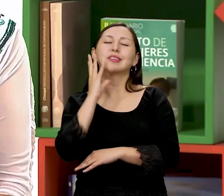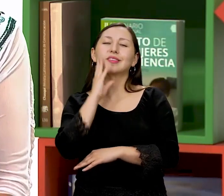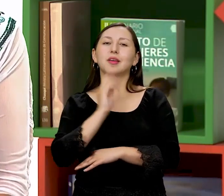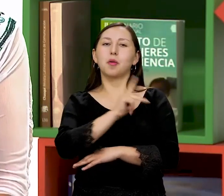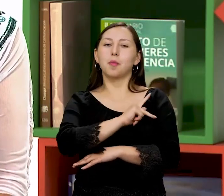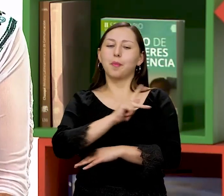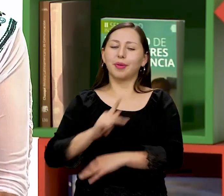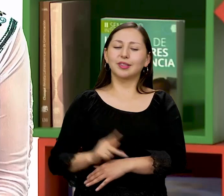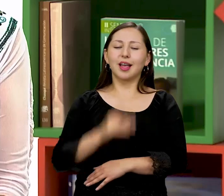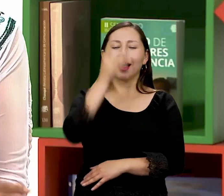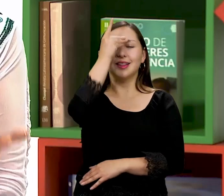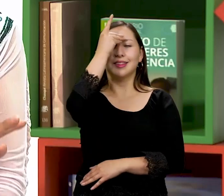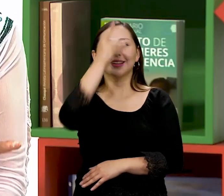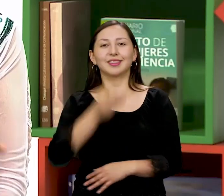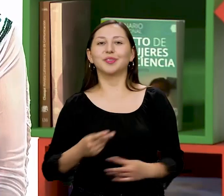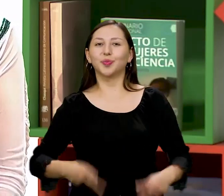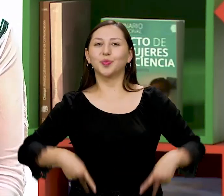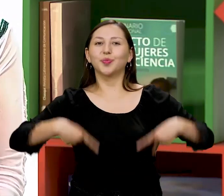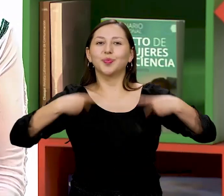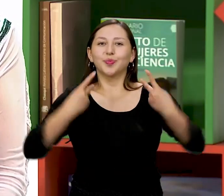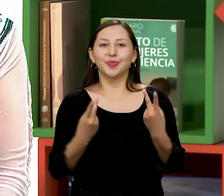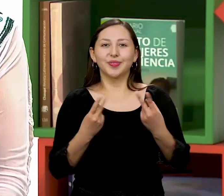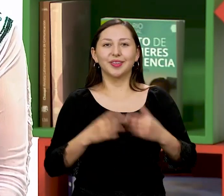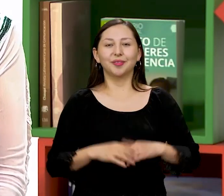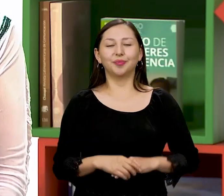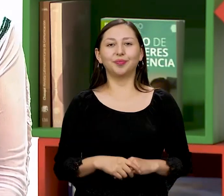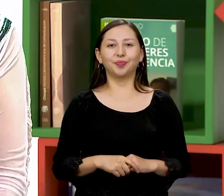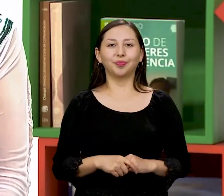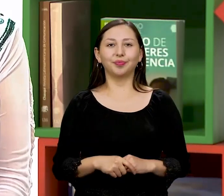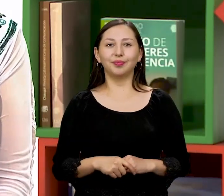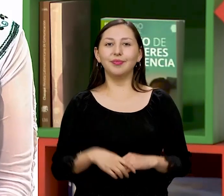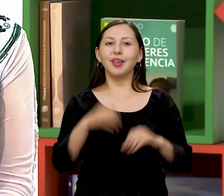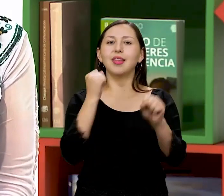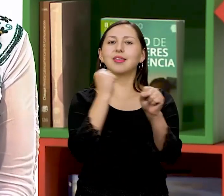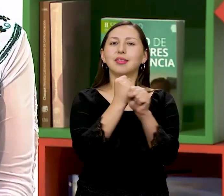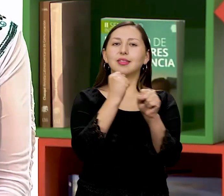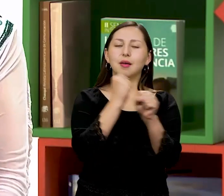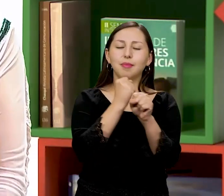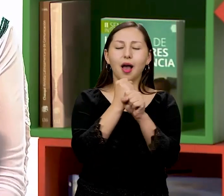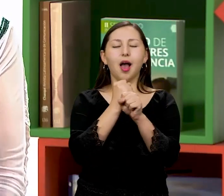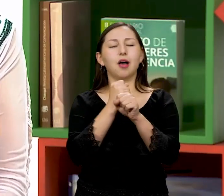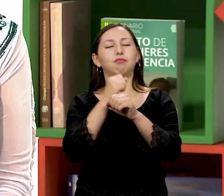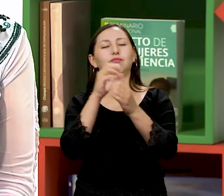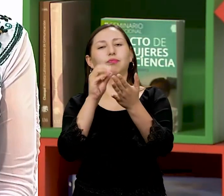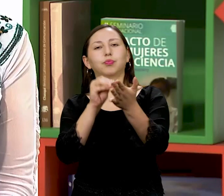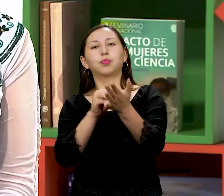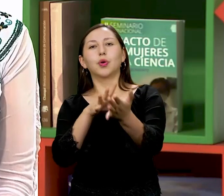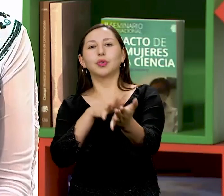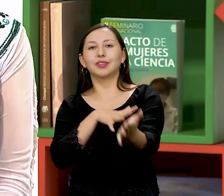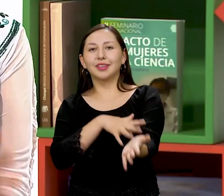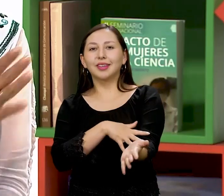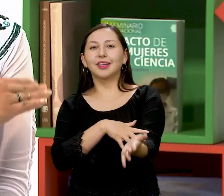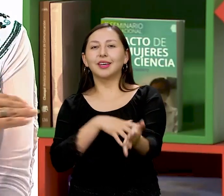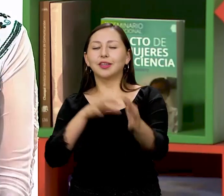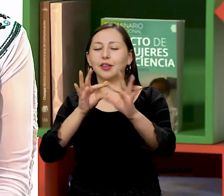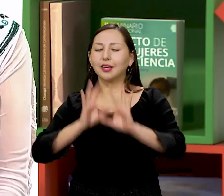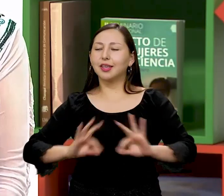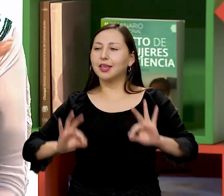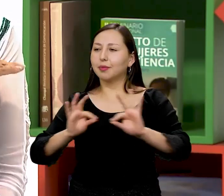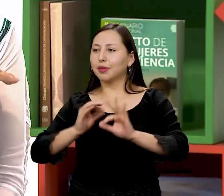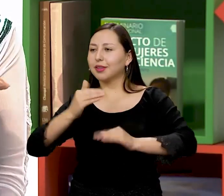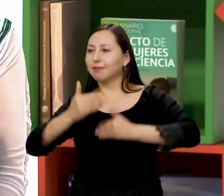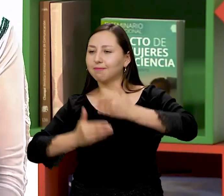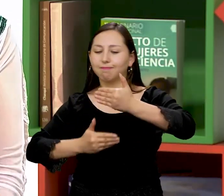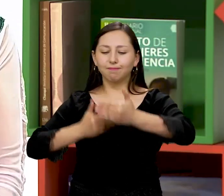poco que si bien hoy te tienen aquí, quizás ya en un espacio laboral o en un proyecto, pero que para llegar a